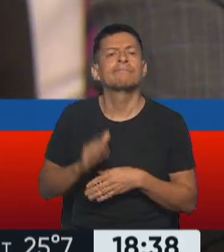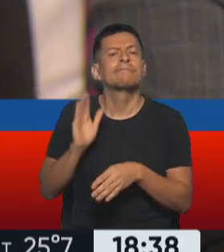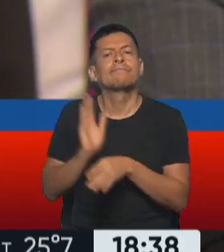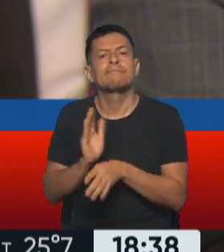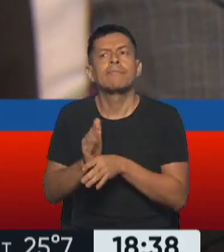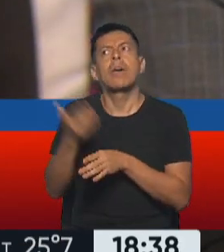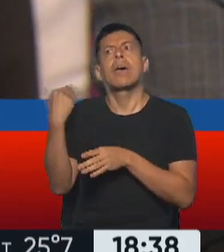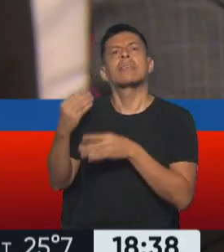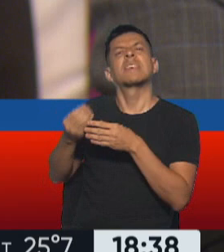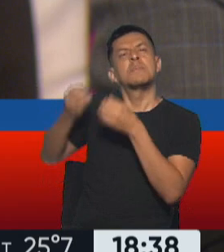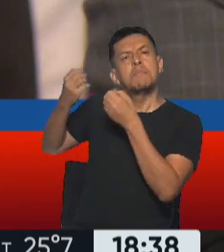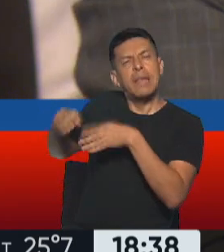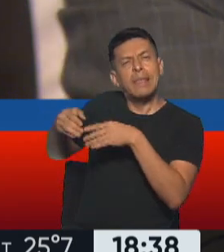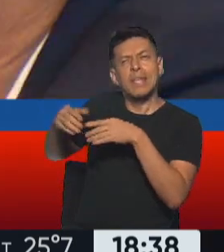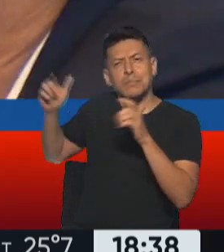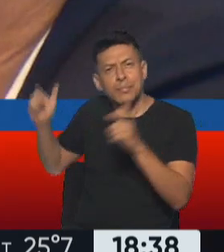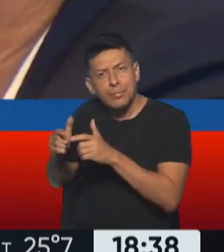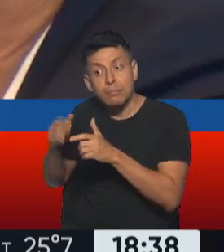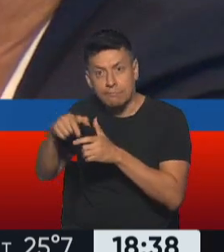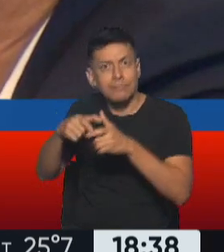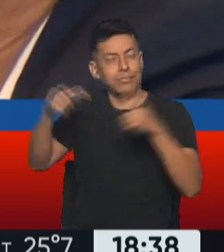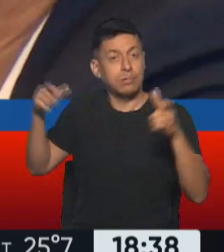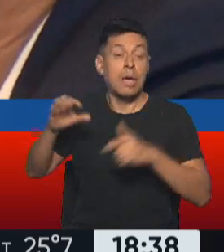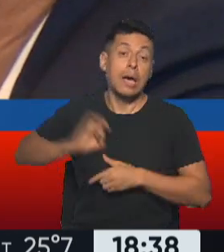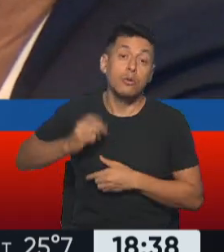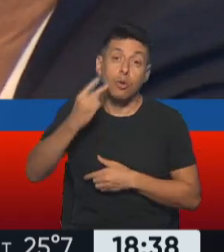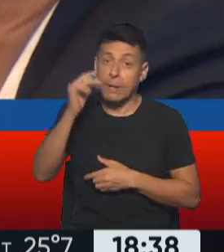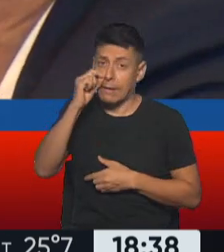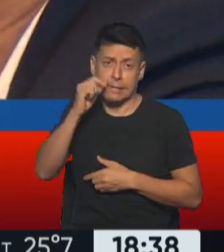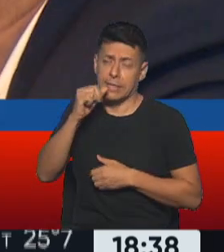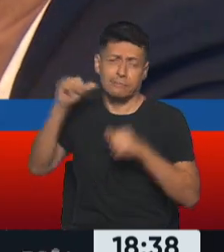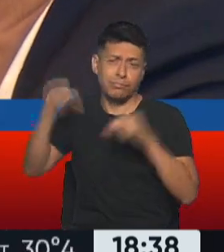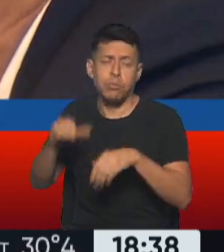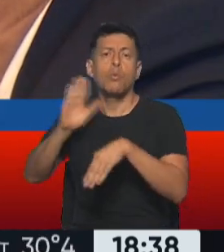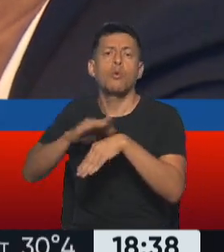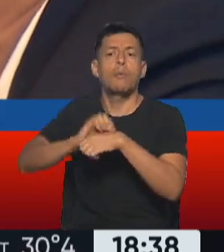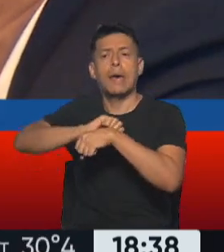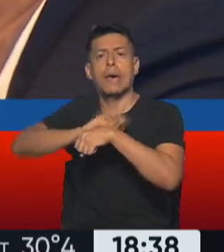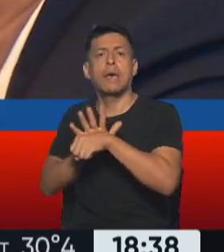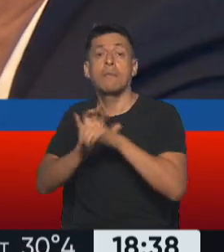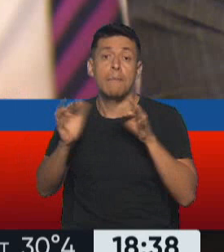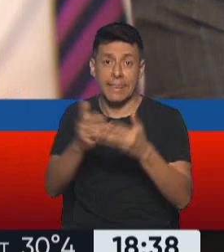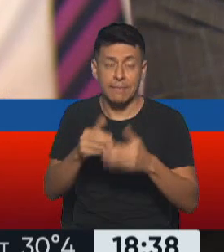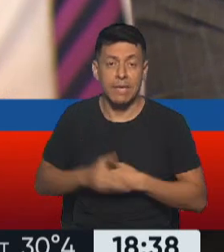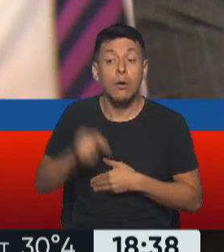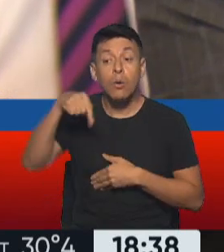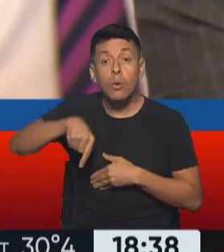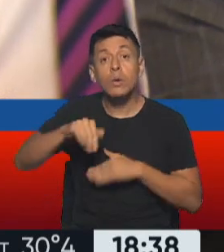lo perdido en el año 2020, que fue el peor año de la pandemia. Hoy estamos viviendo una